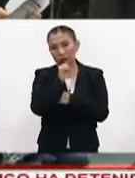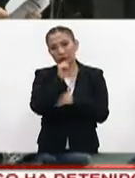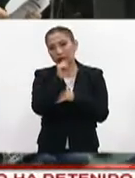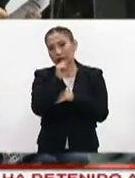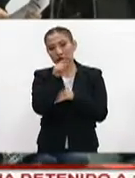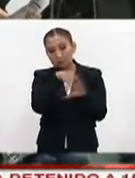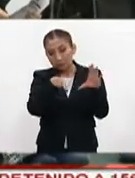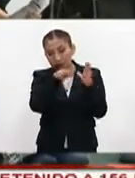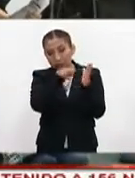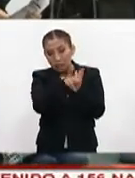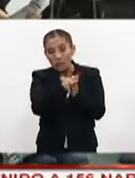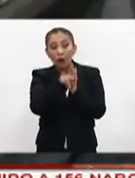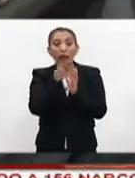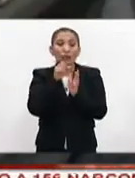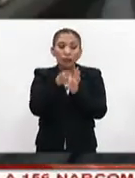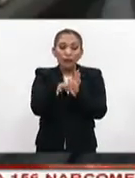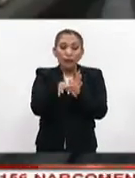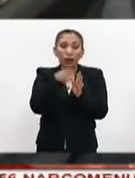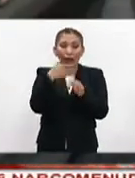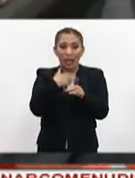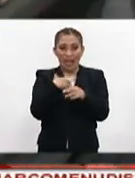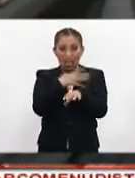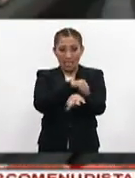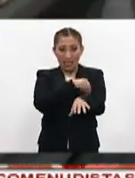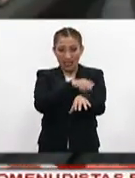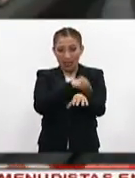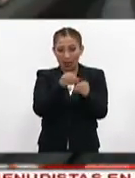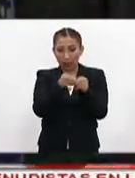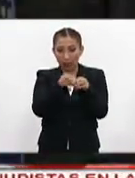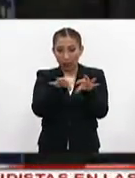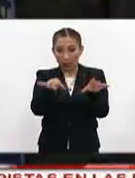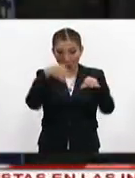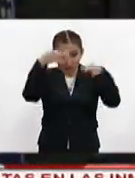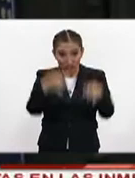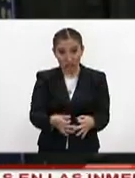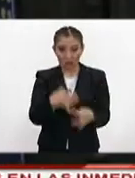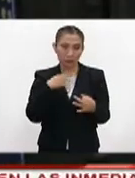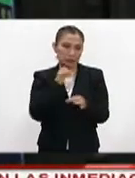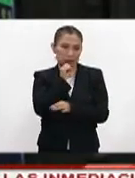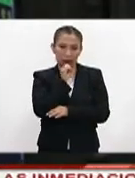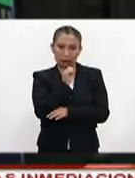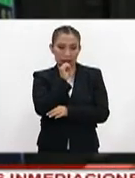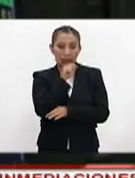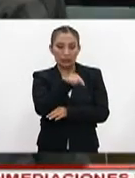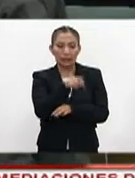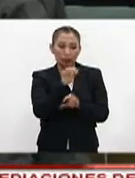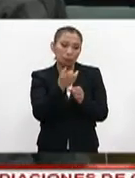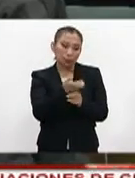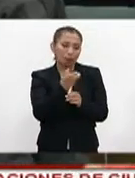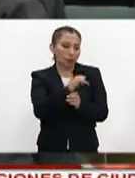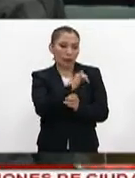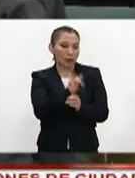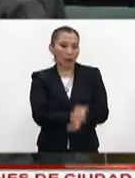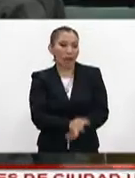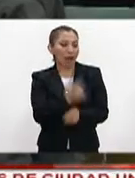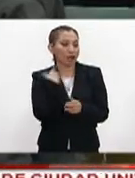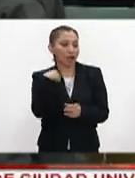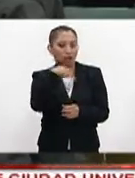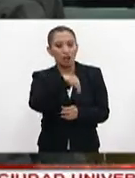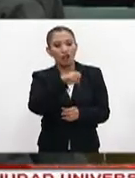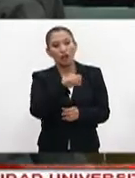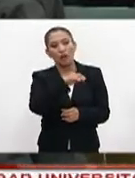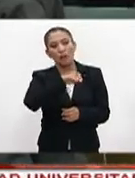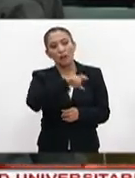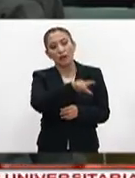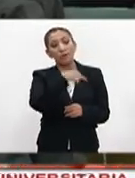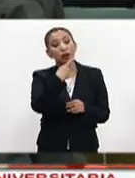los agujeros negros radian, en principio creemos que está correcta, pero tampoco se ha detectado. Posiblemente ese sea el motivo por el que nunca le dieron el premio Nobel a Hawking,